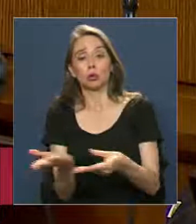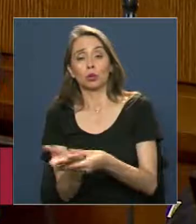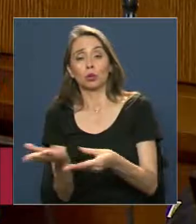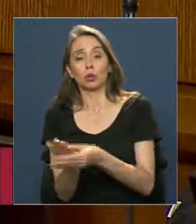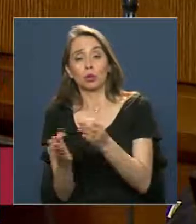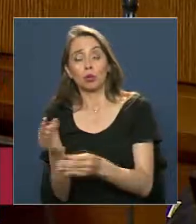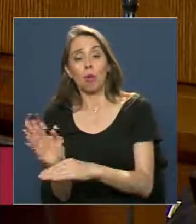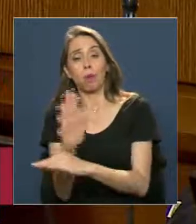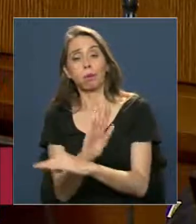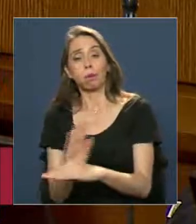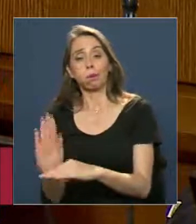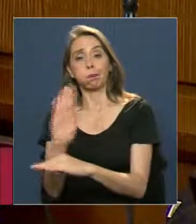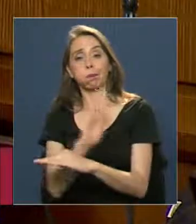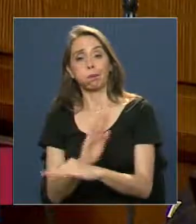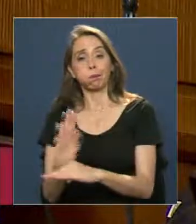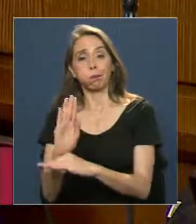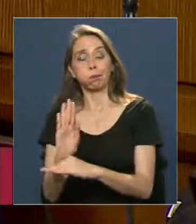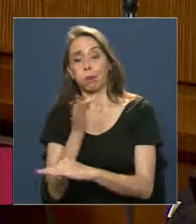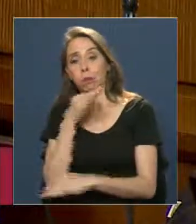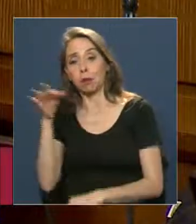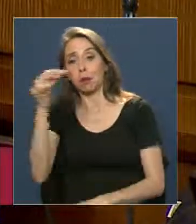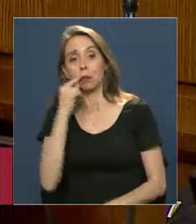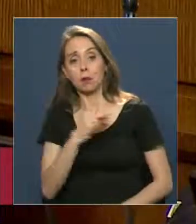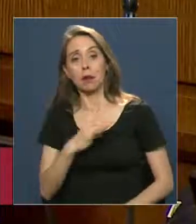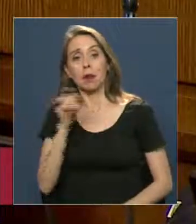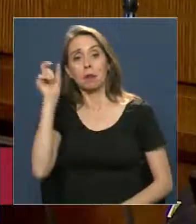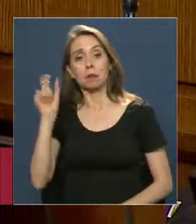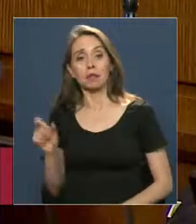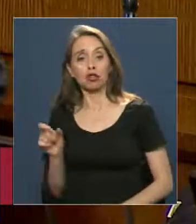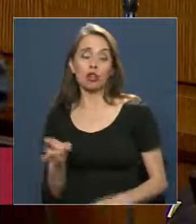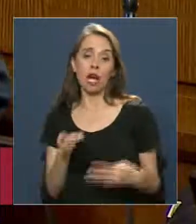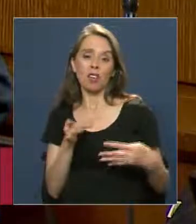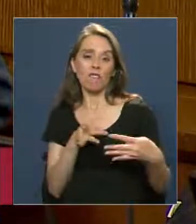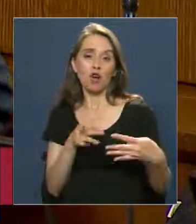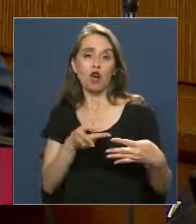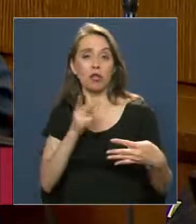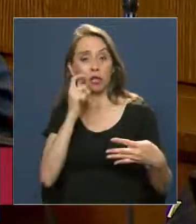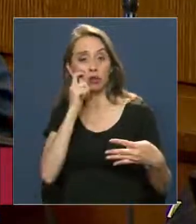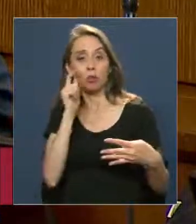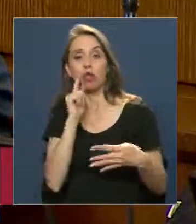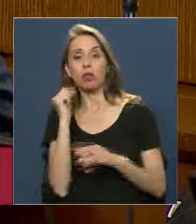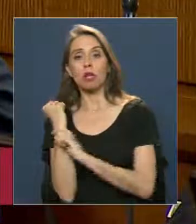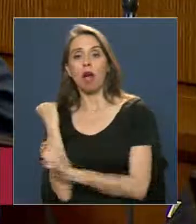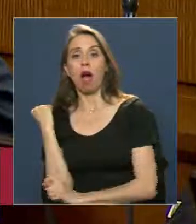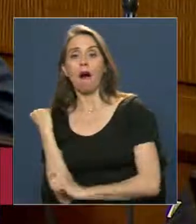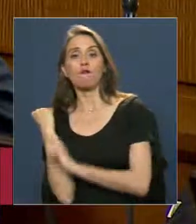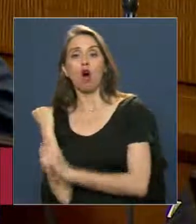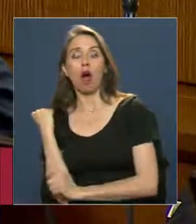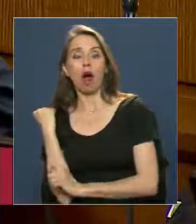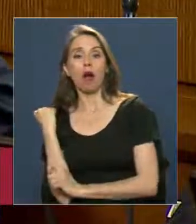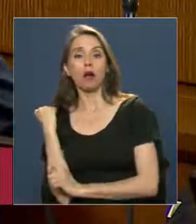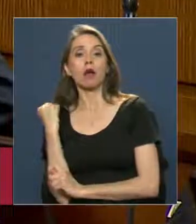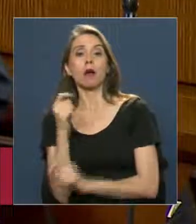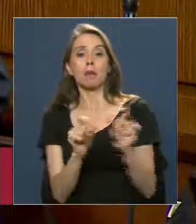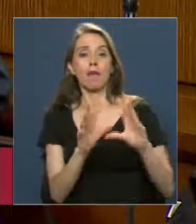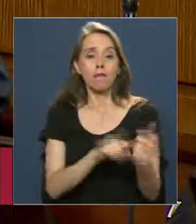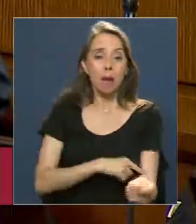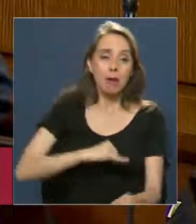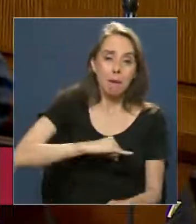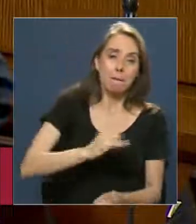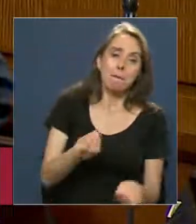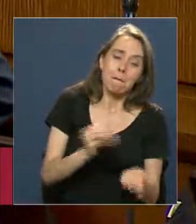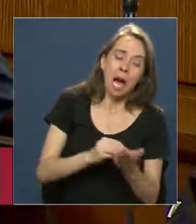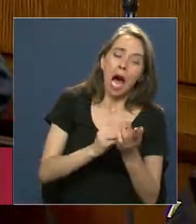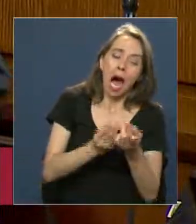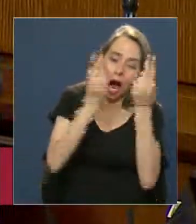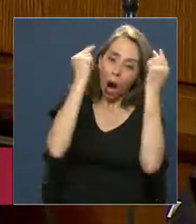que están estancadas, porque los violadores de los derechos humanos, a través de sus abogados, lo que hacen hoy día para seguir humillando a las familias, lo que